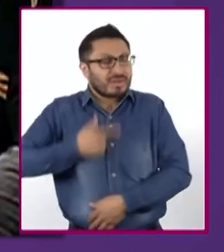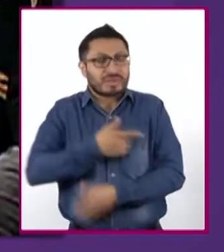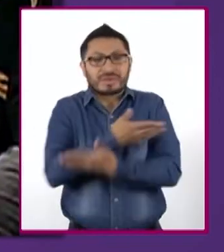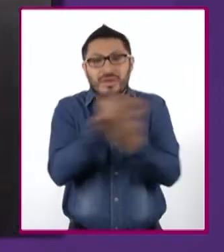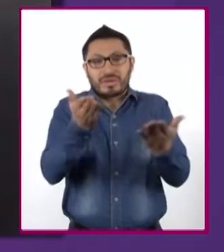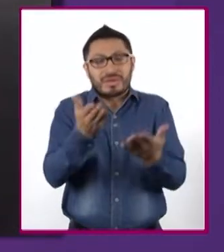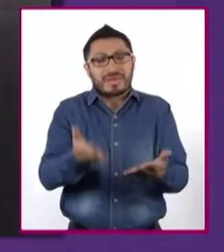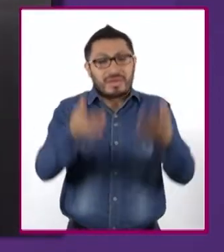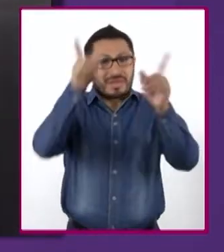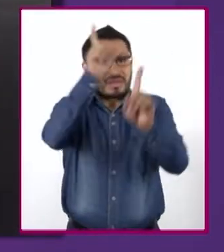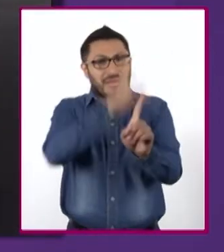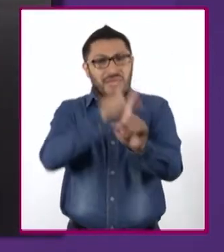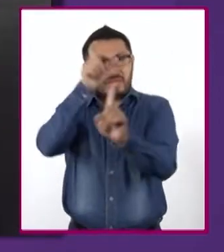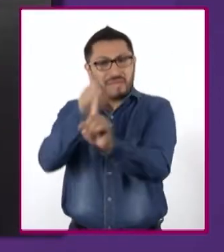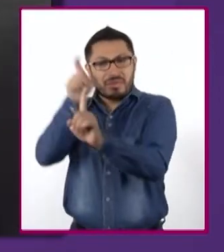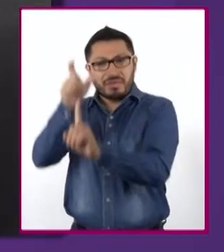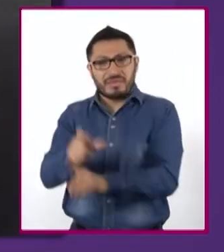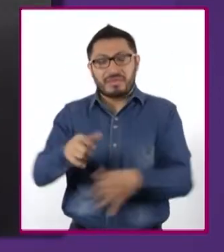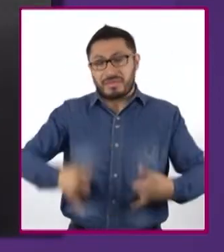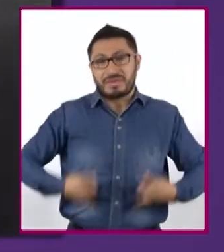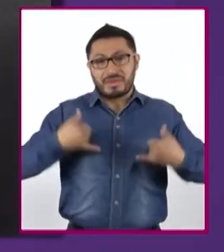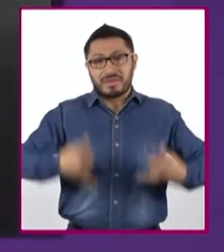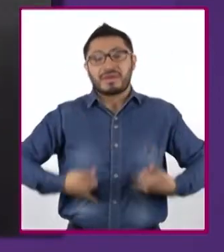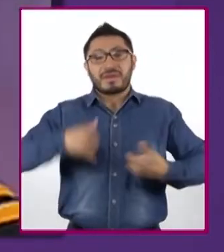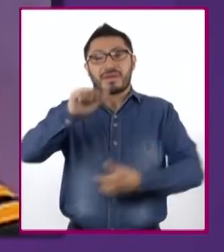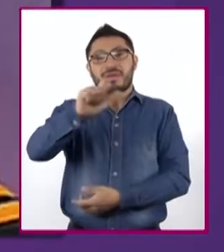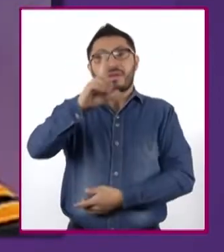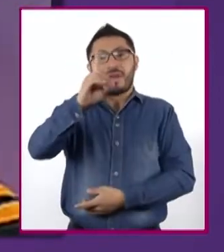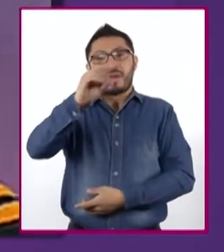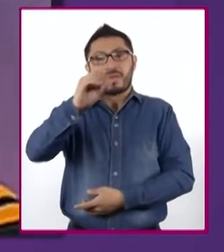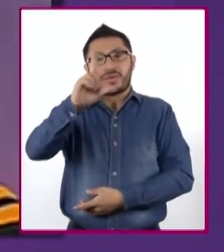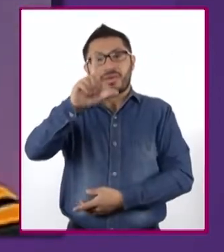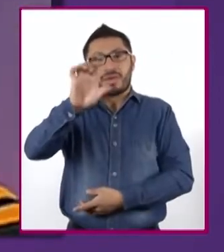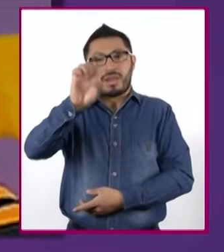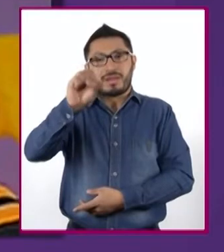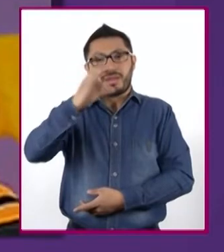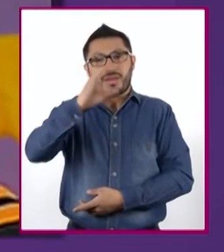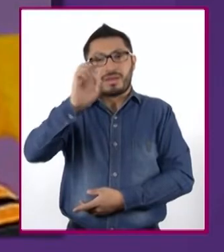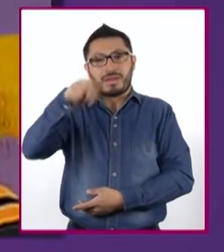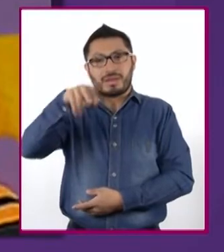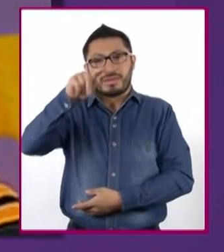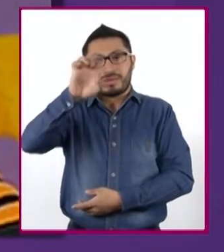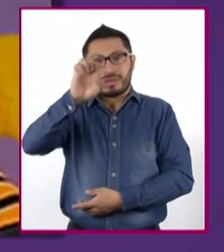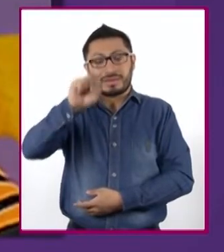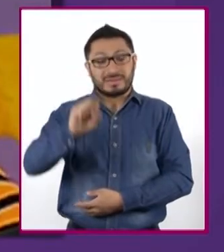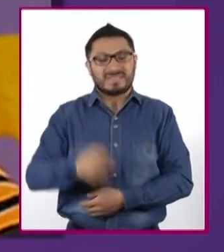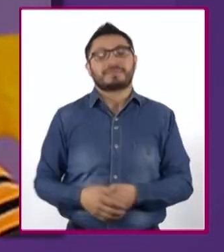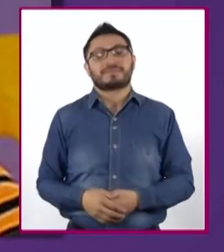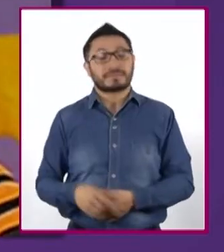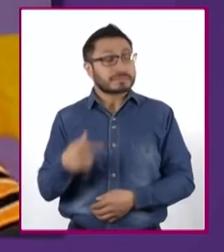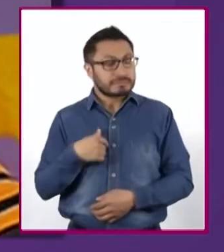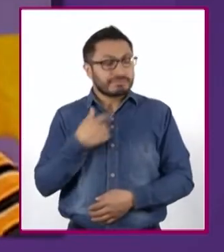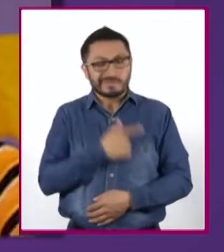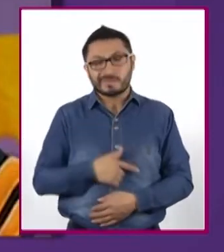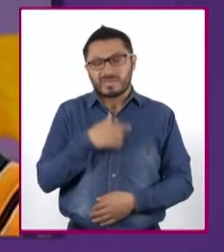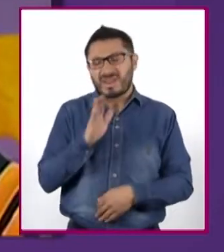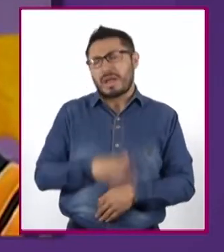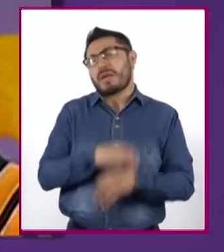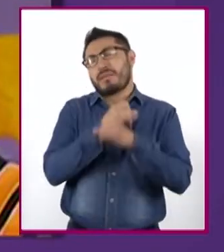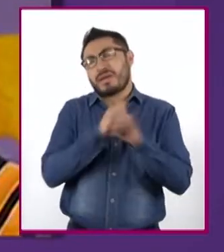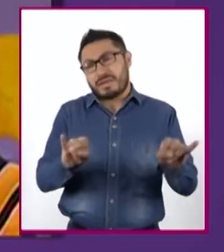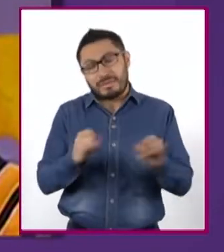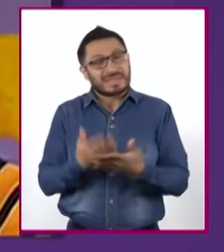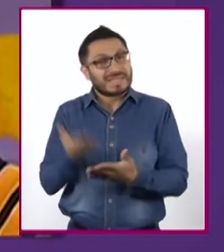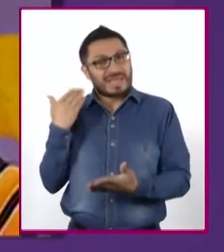adolescentes? Oscar. Bueno, a mí me gusta que tenemos más independencia, podemos hacer más cosas que